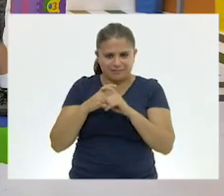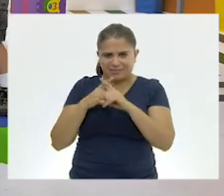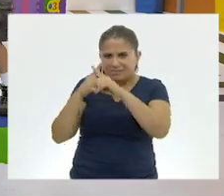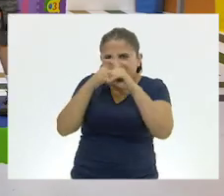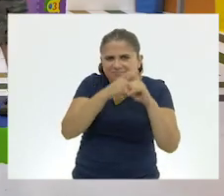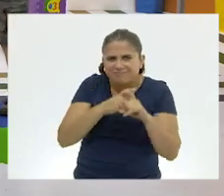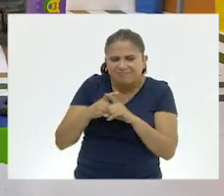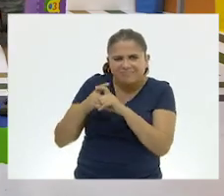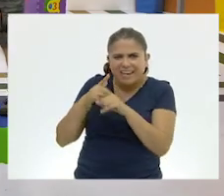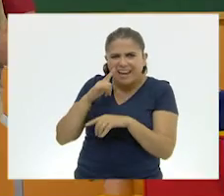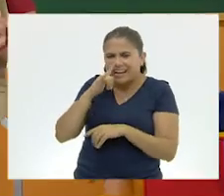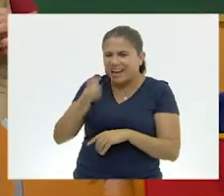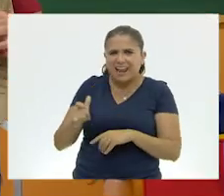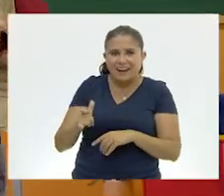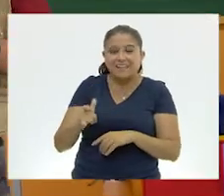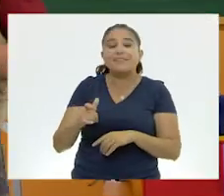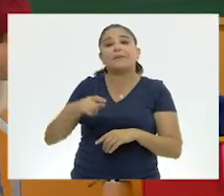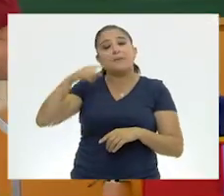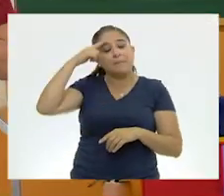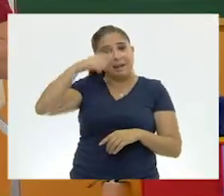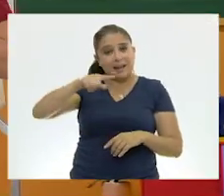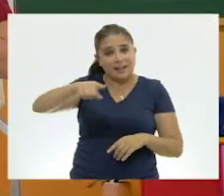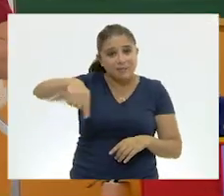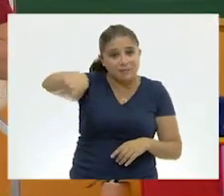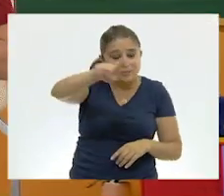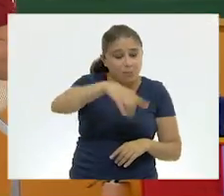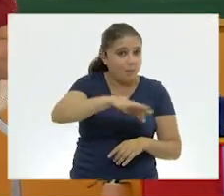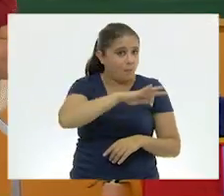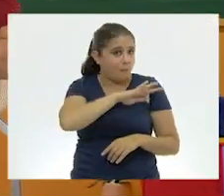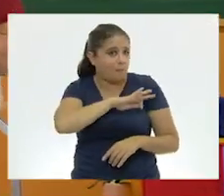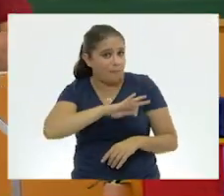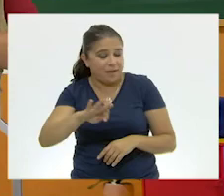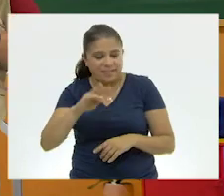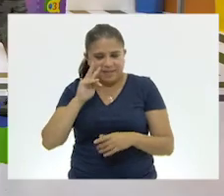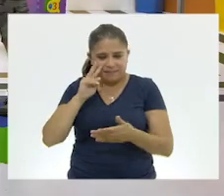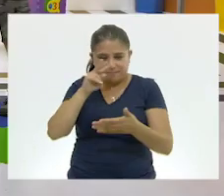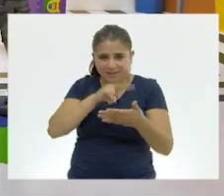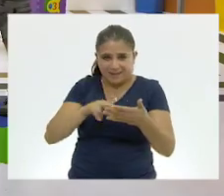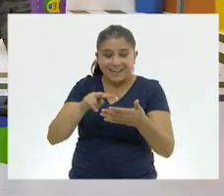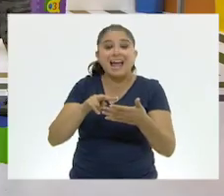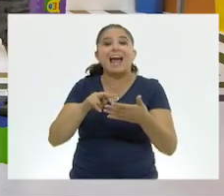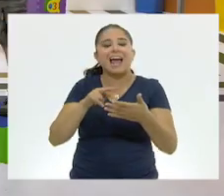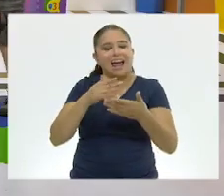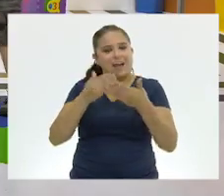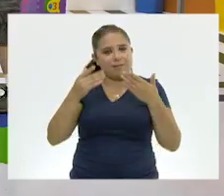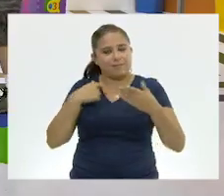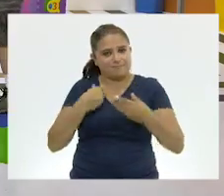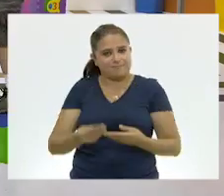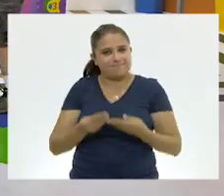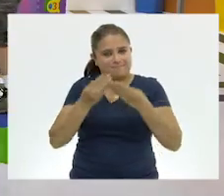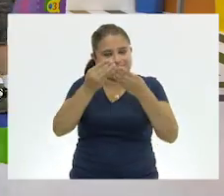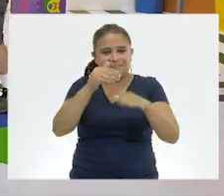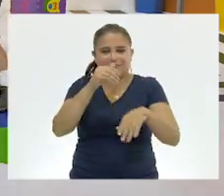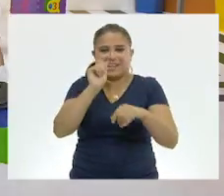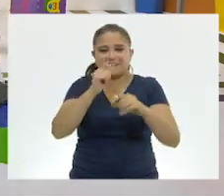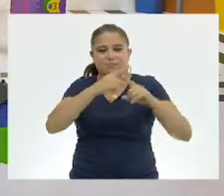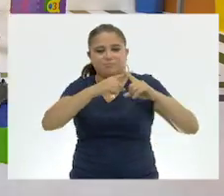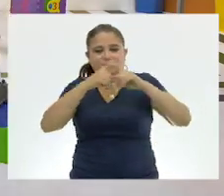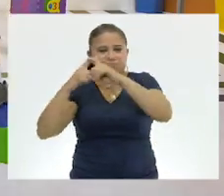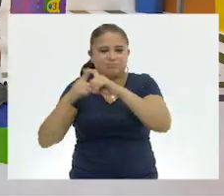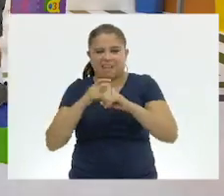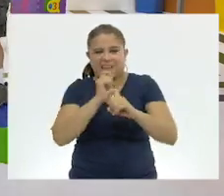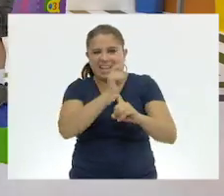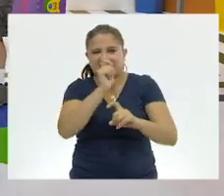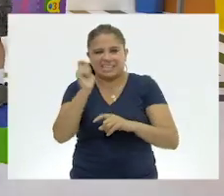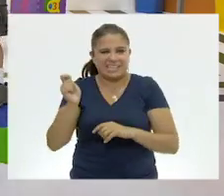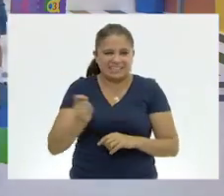Sí, es una clave. Y para que ustedes puedan descifrarlo, les voy a dar el código. A